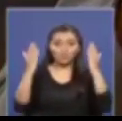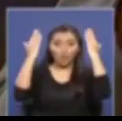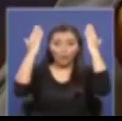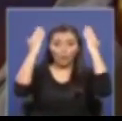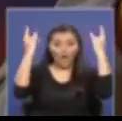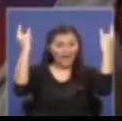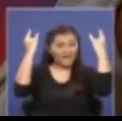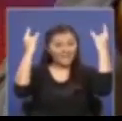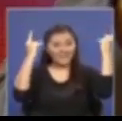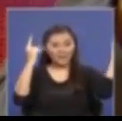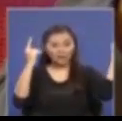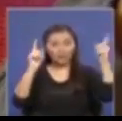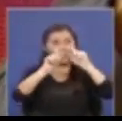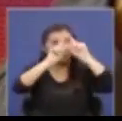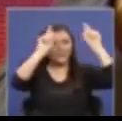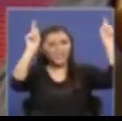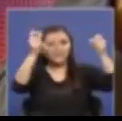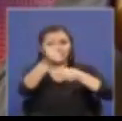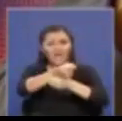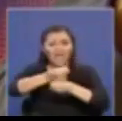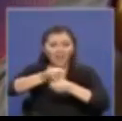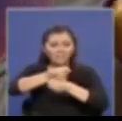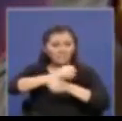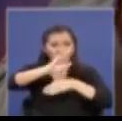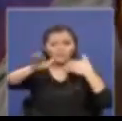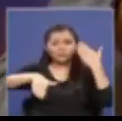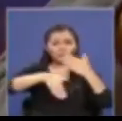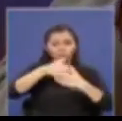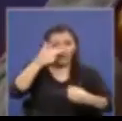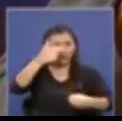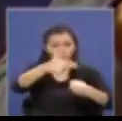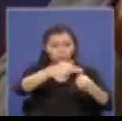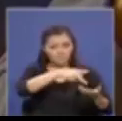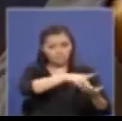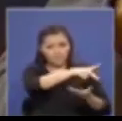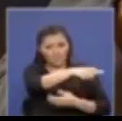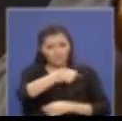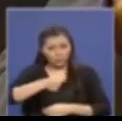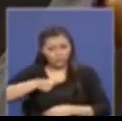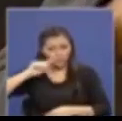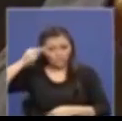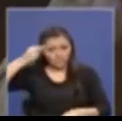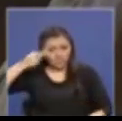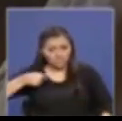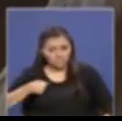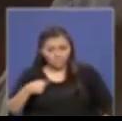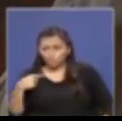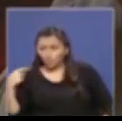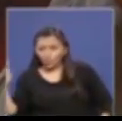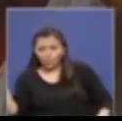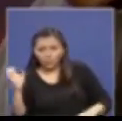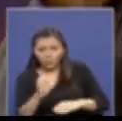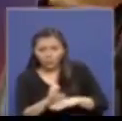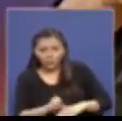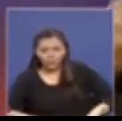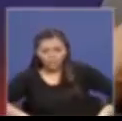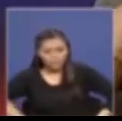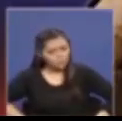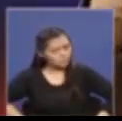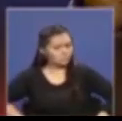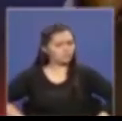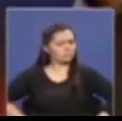Noboa, con sus empresas de café elaborado, recibe diésel subsidiado por todo el pueblo ecuatoriano,